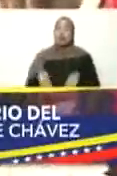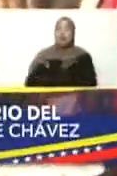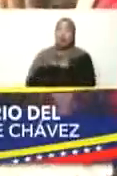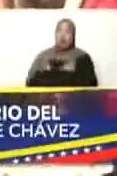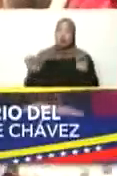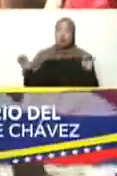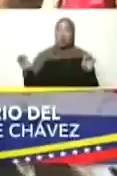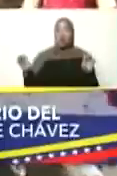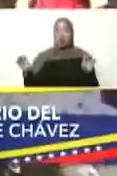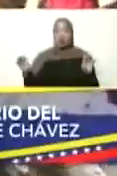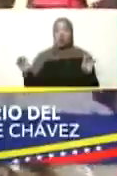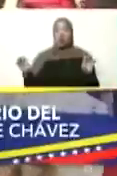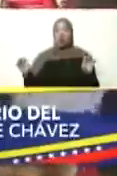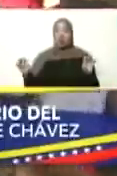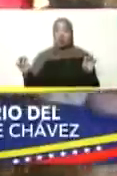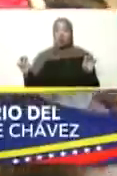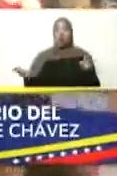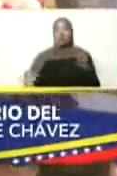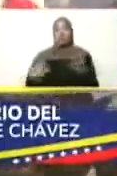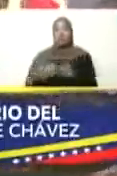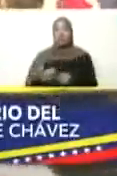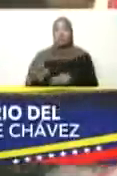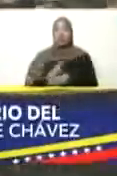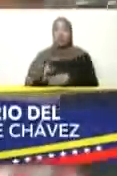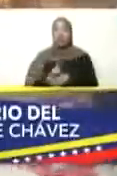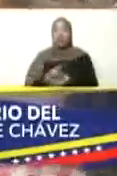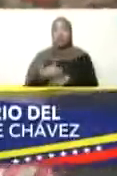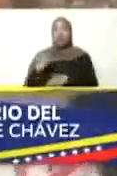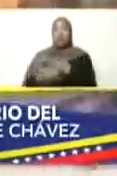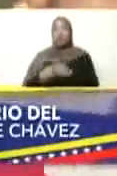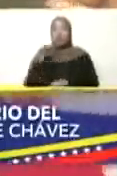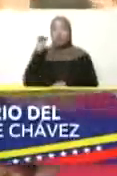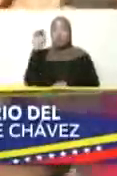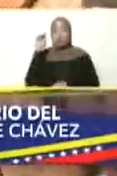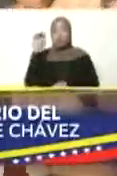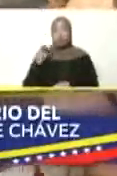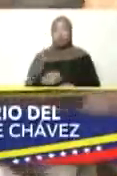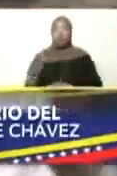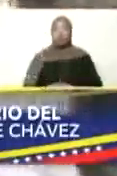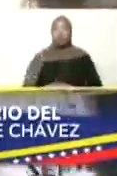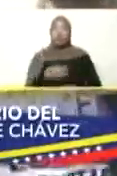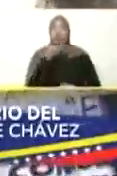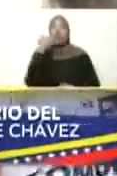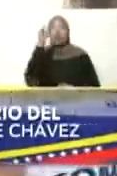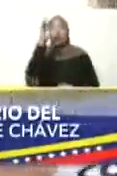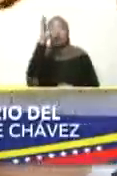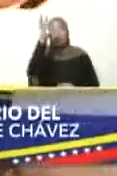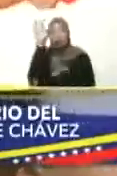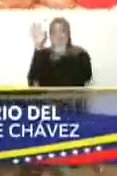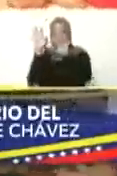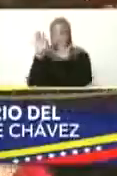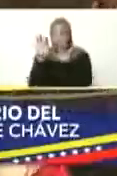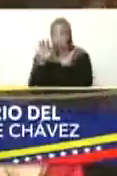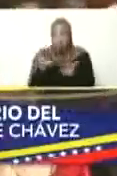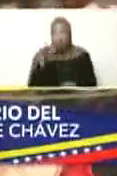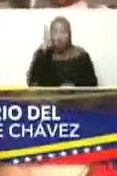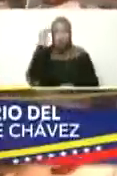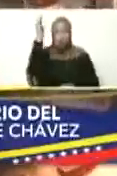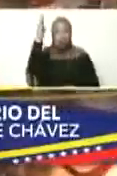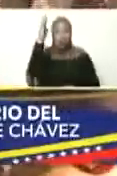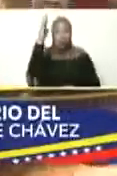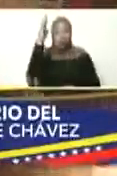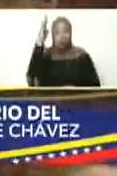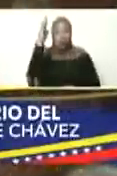educacional, cayendo y corriendo. Bueno, seguimos adelante. Que Dios me lo bendiga, muchachos. Ah,